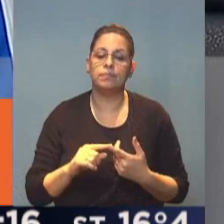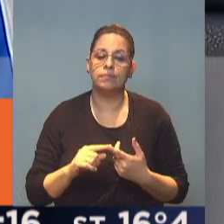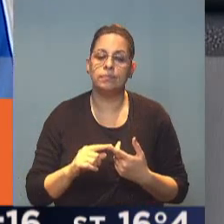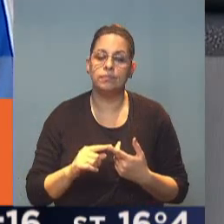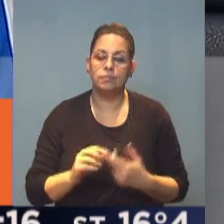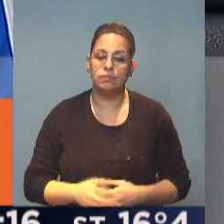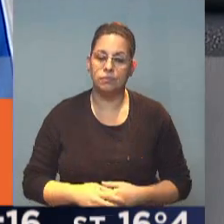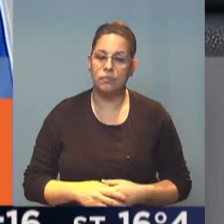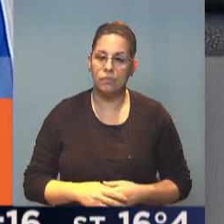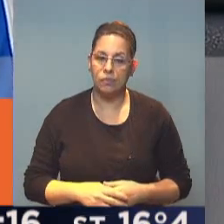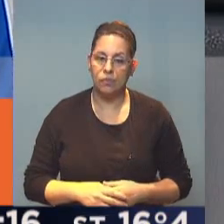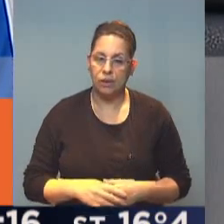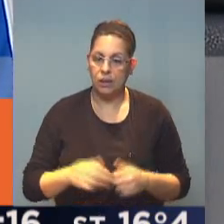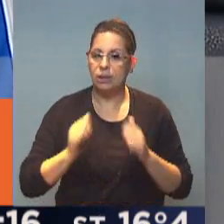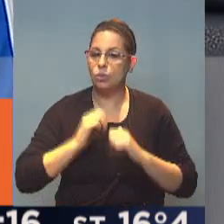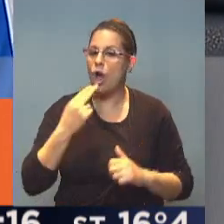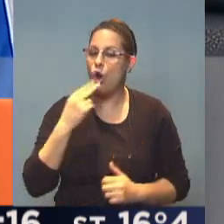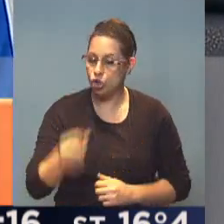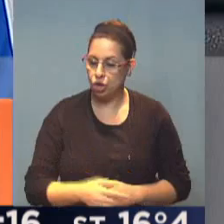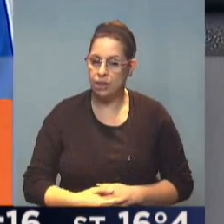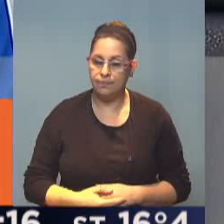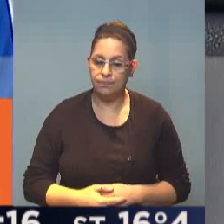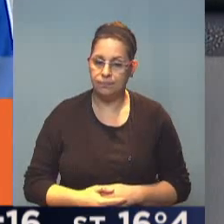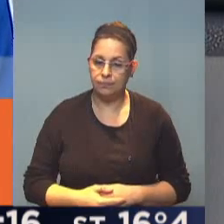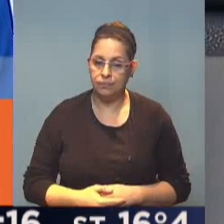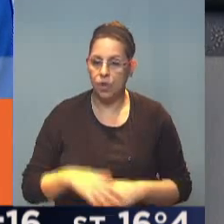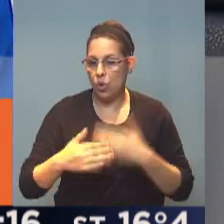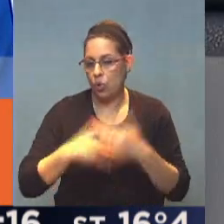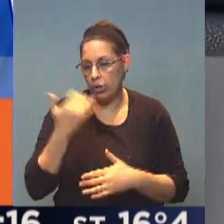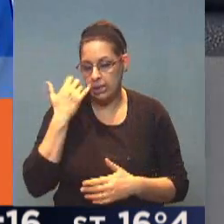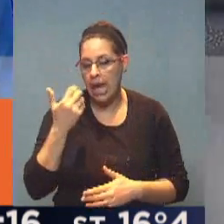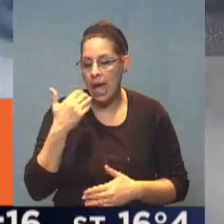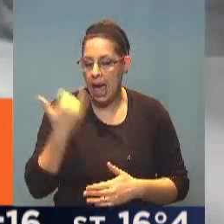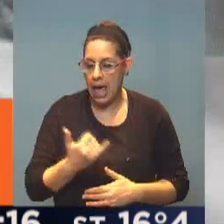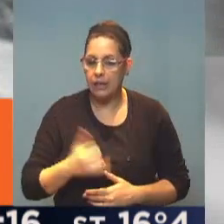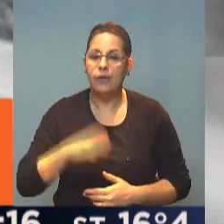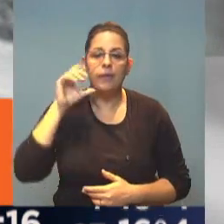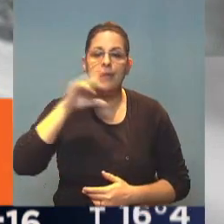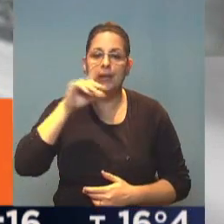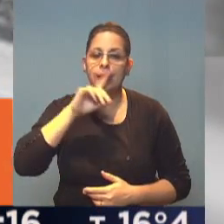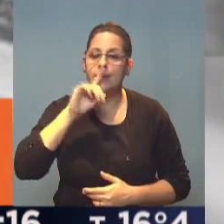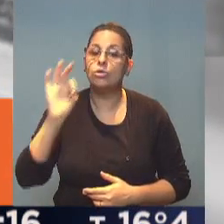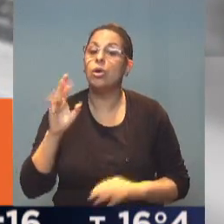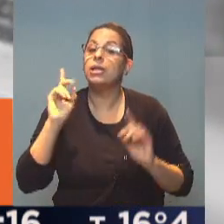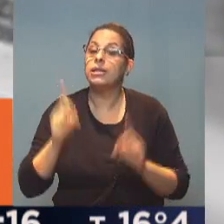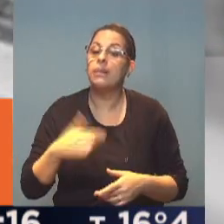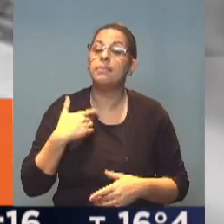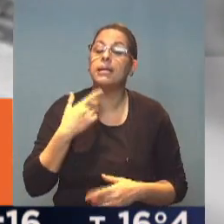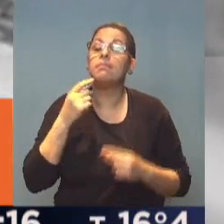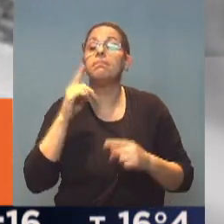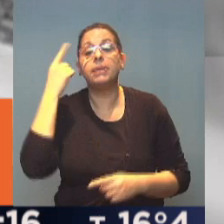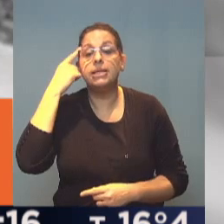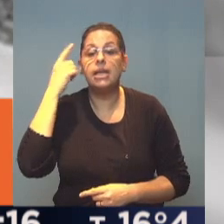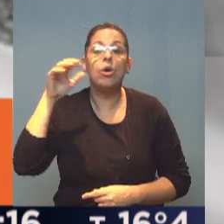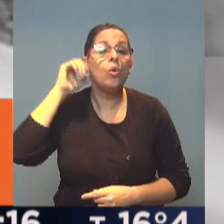el 11 titular, en este caso, más allá de todos los jugadores que Boca tiene, con Benedetto y demás, mientras espera la posibilidad de transferir